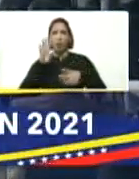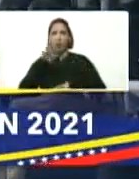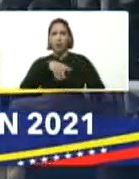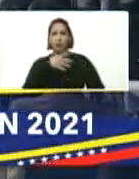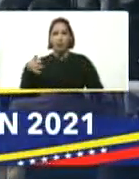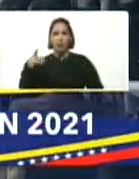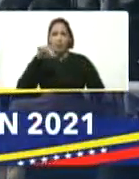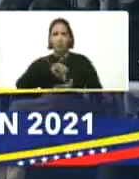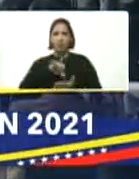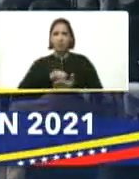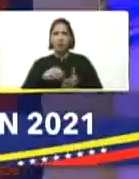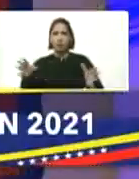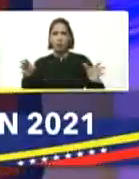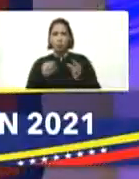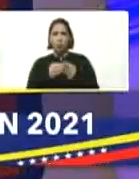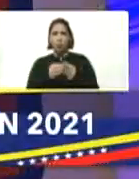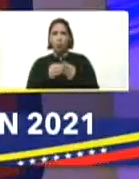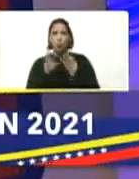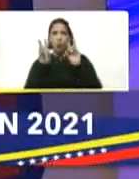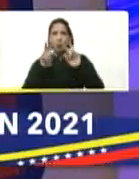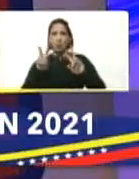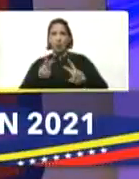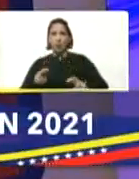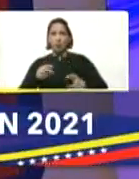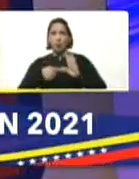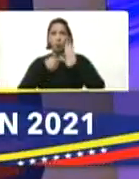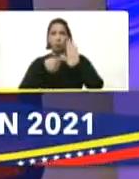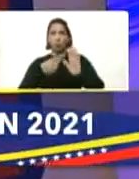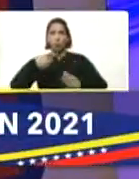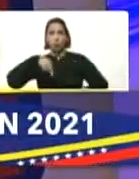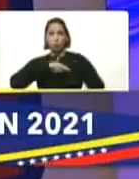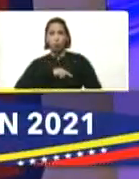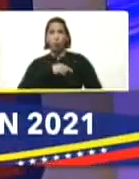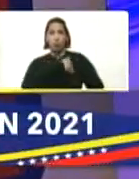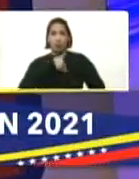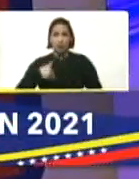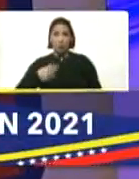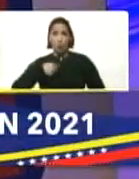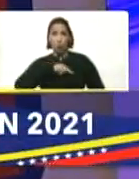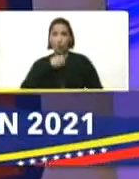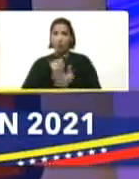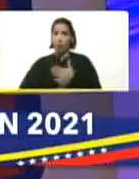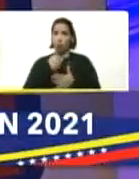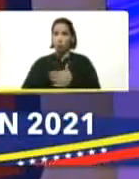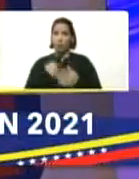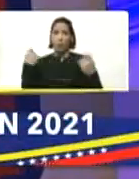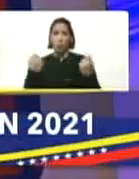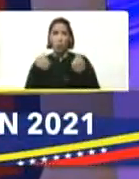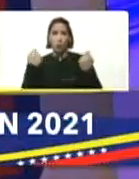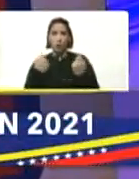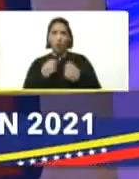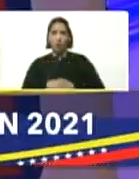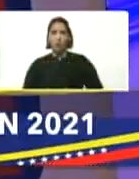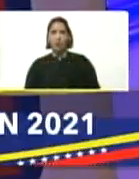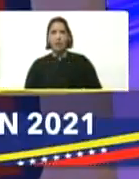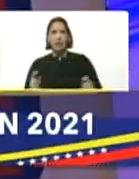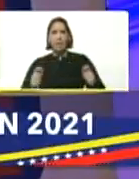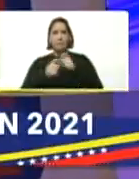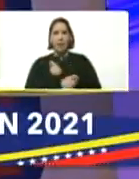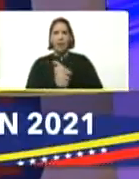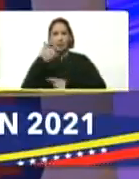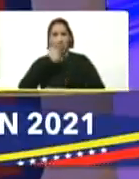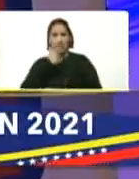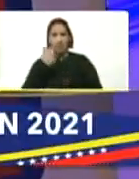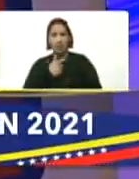termina ese análisis, mostrando que nosotros tenemos, si queremos que nuestras luchas populares, nuestras luchas por cambiar la realidad,